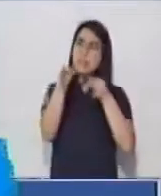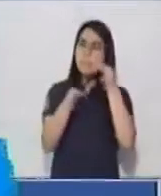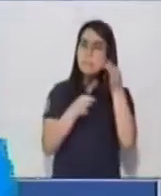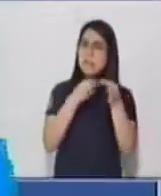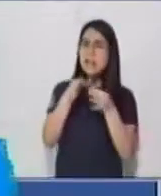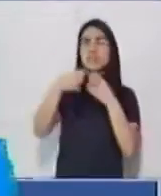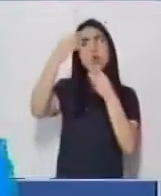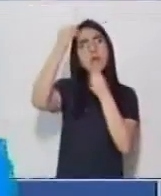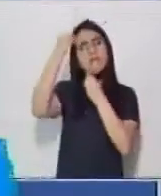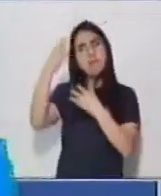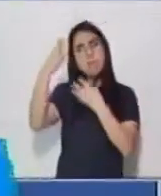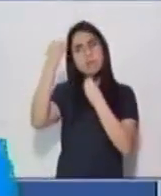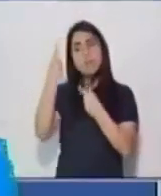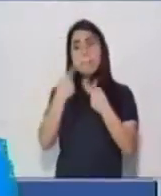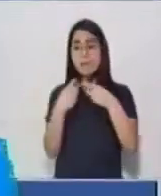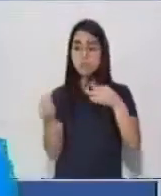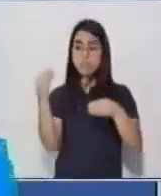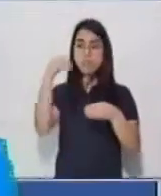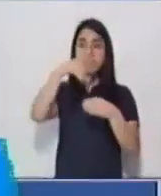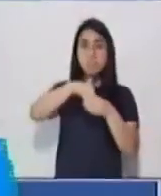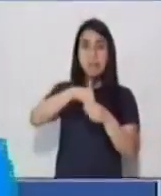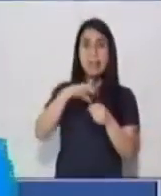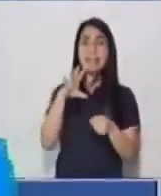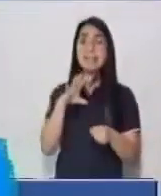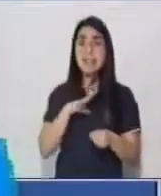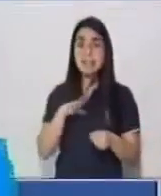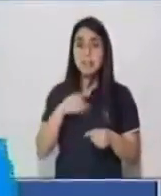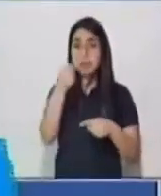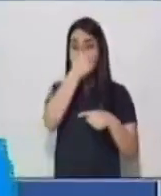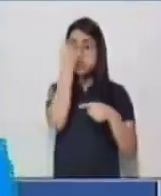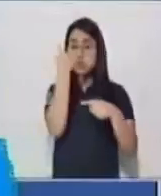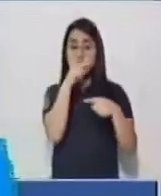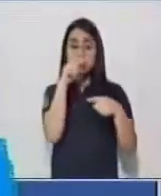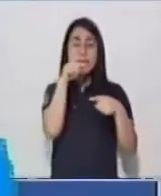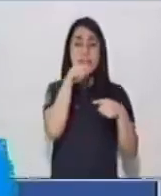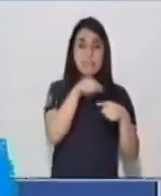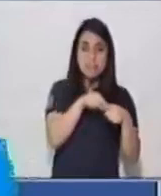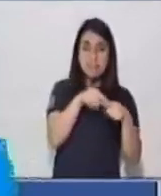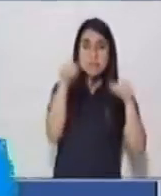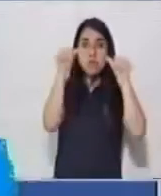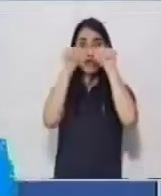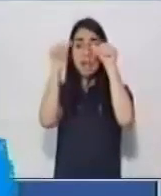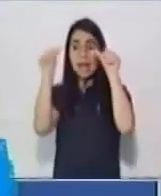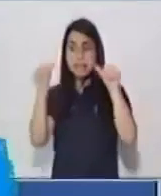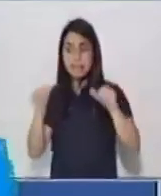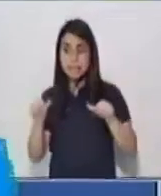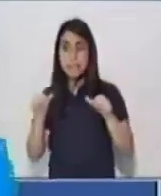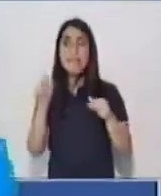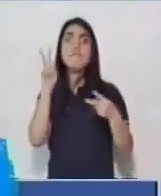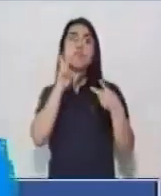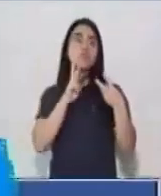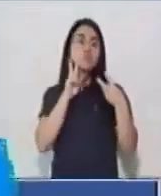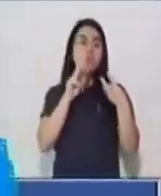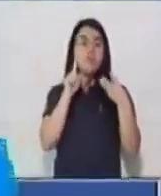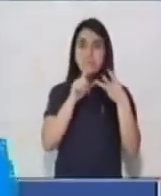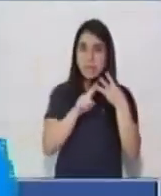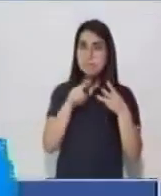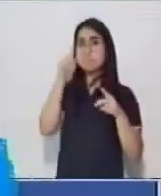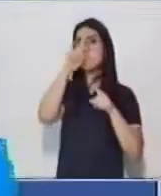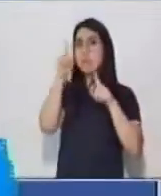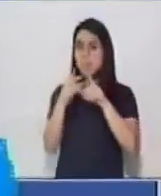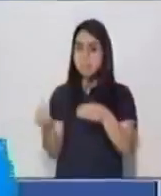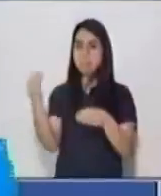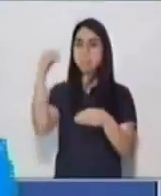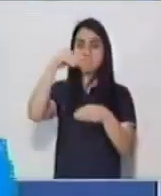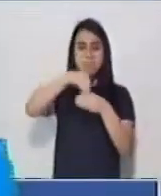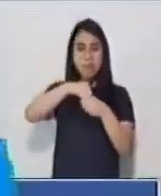estas palabras. Por ejemplo, en sesiones anteriores hemos conocido sobre los diferentes sustantivos. Sí, muy